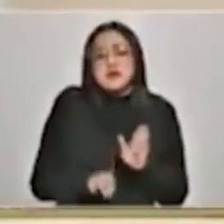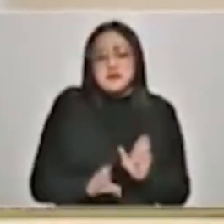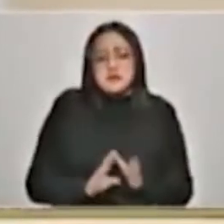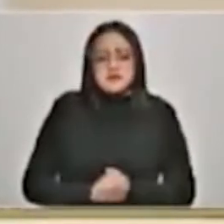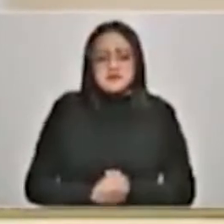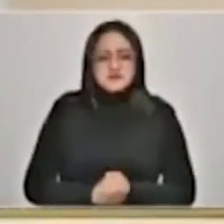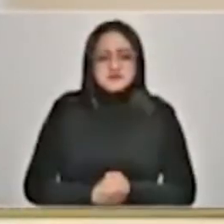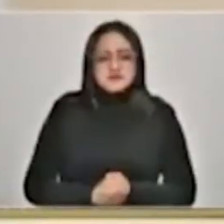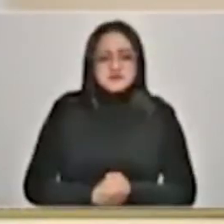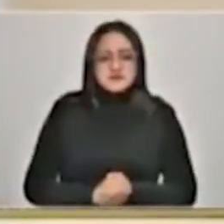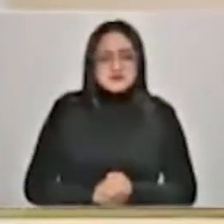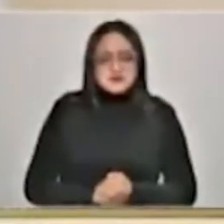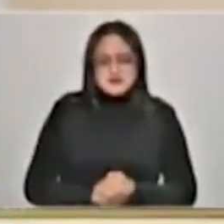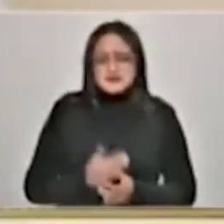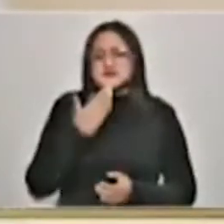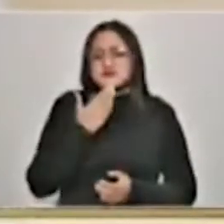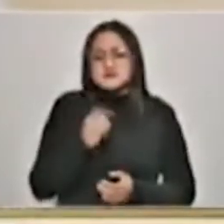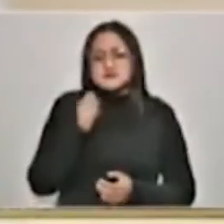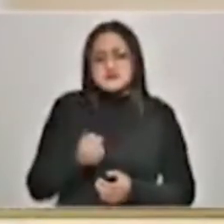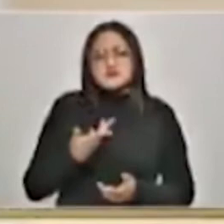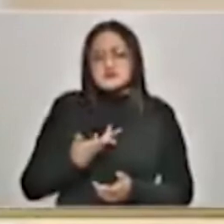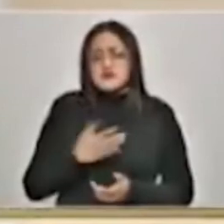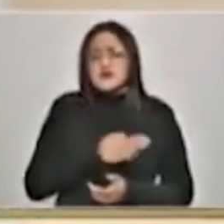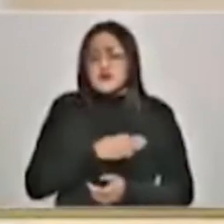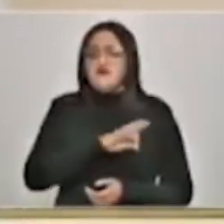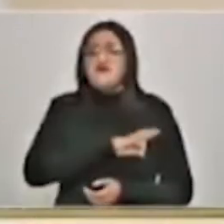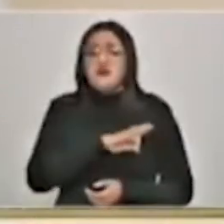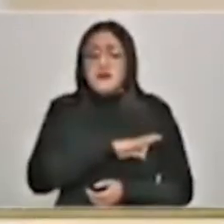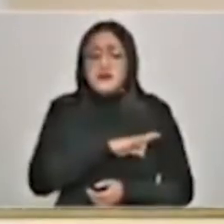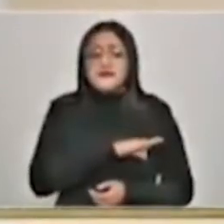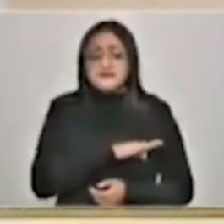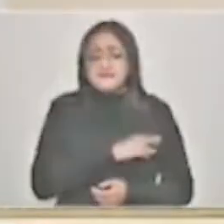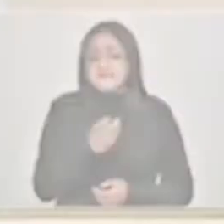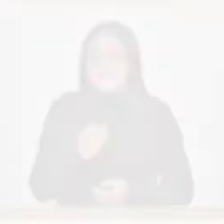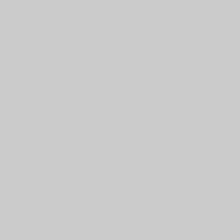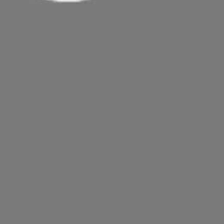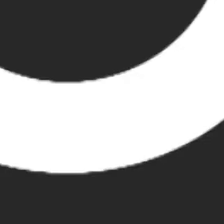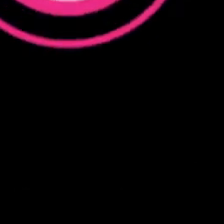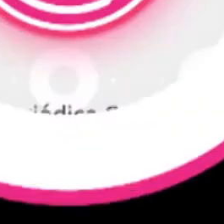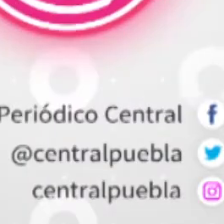bien en el sentido de buena fe, ¿eh? De buena fe.